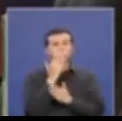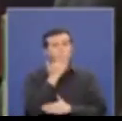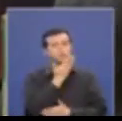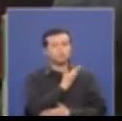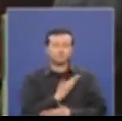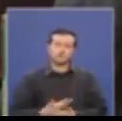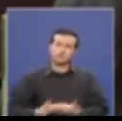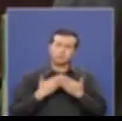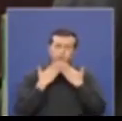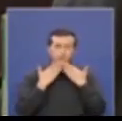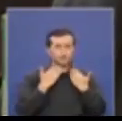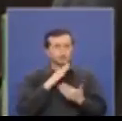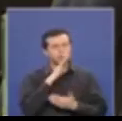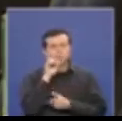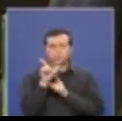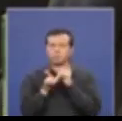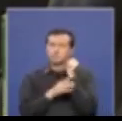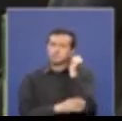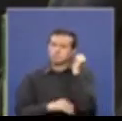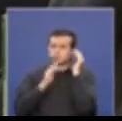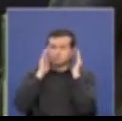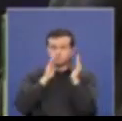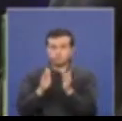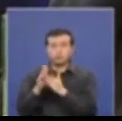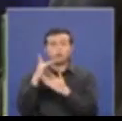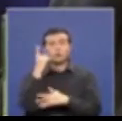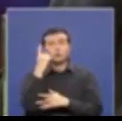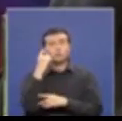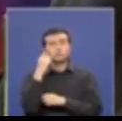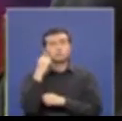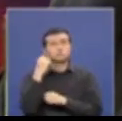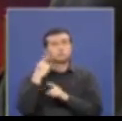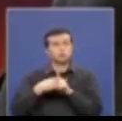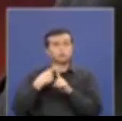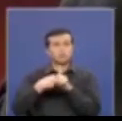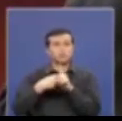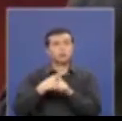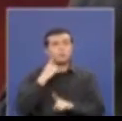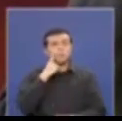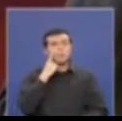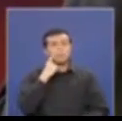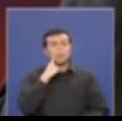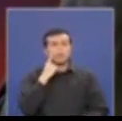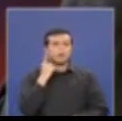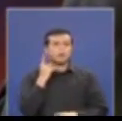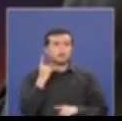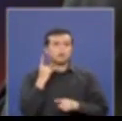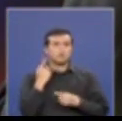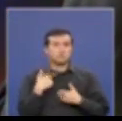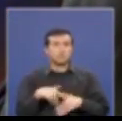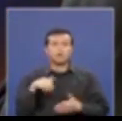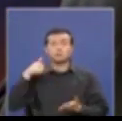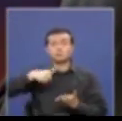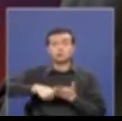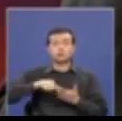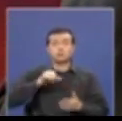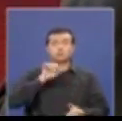usted es una persona tan buena y que piensa mucho en necesitado. De hace 11 meses que a nuestro papito, Fabio Antonio Guzmán, con